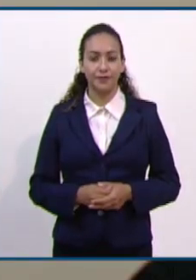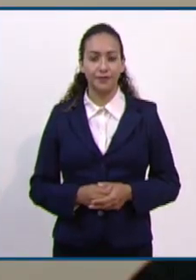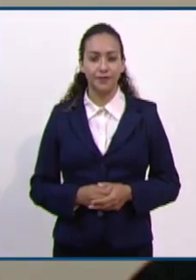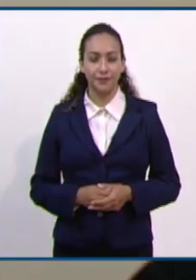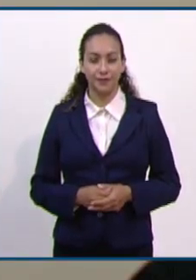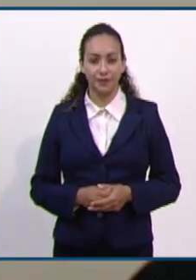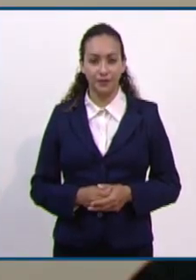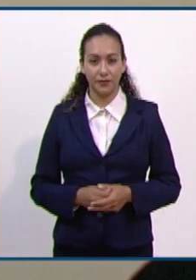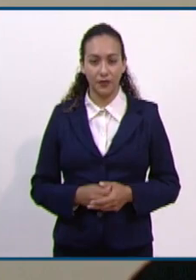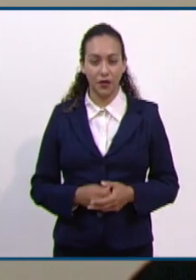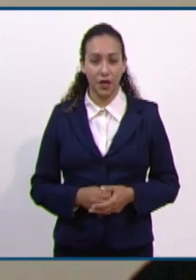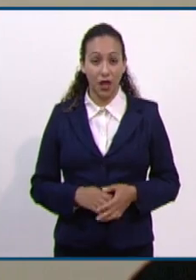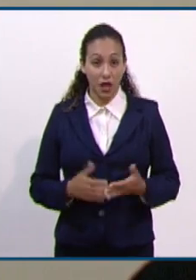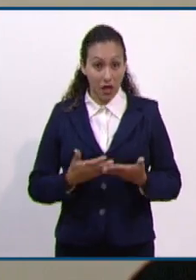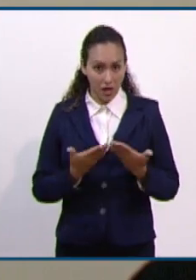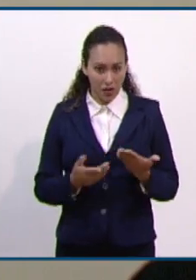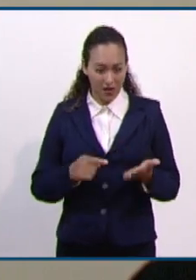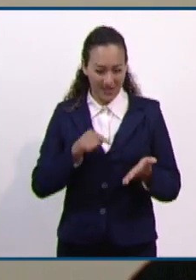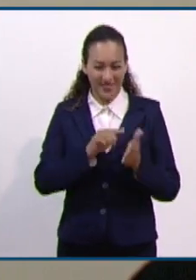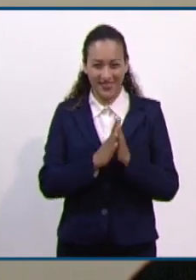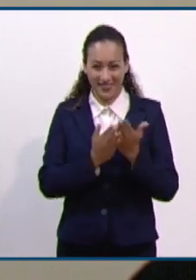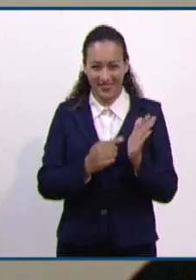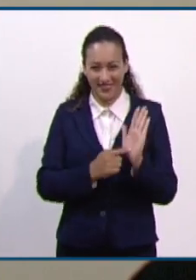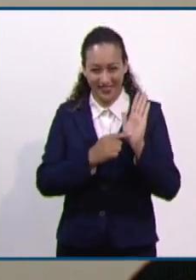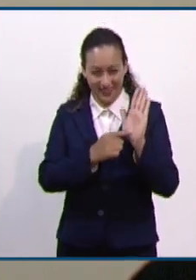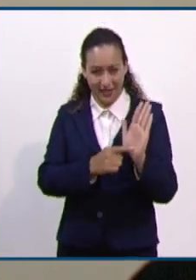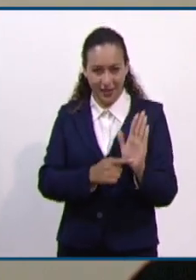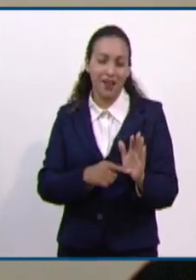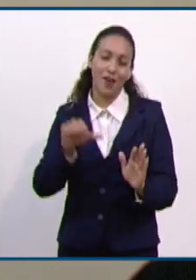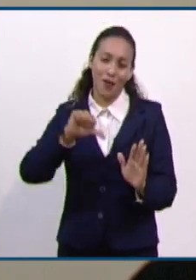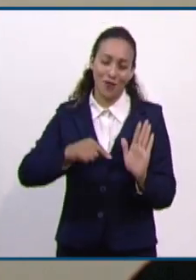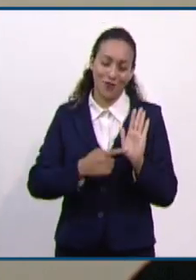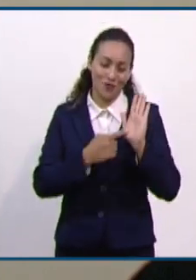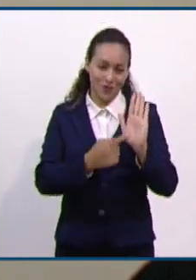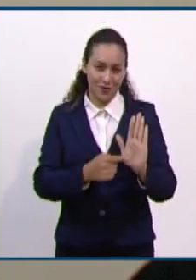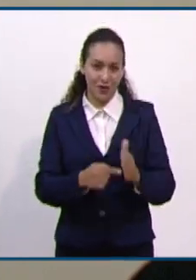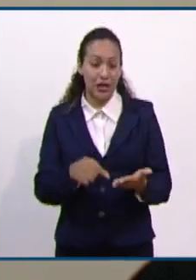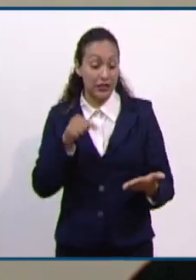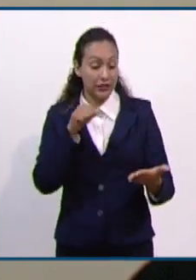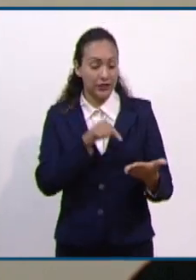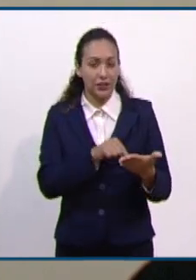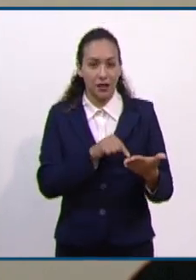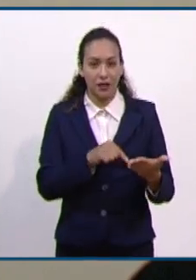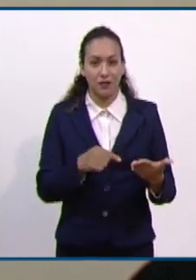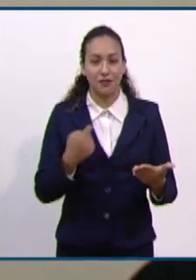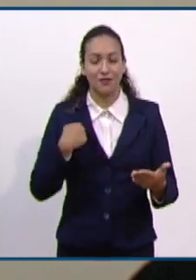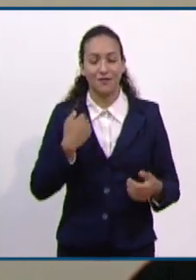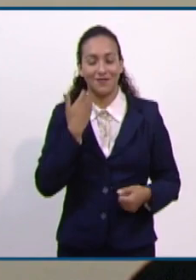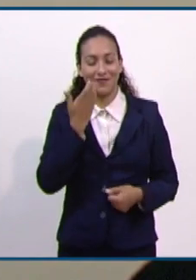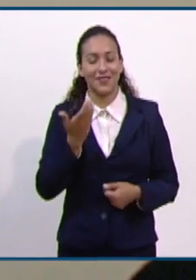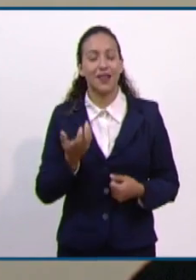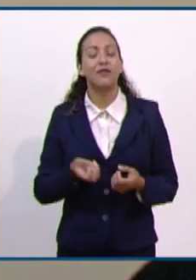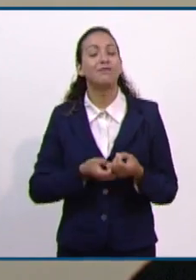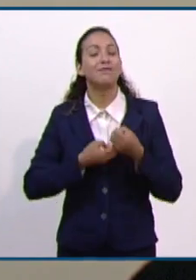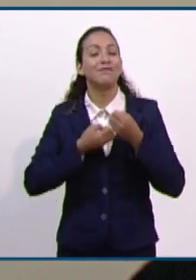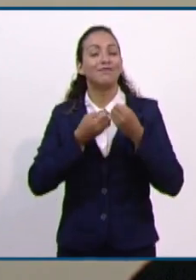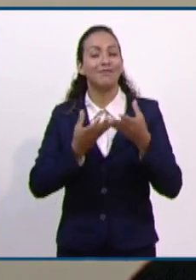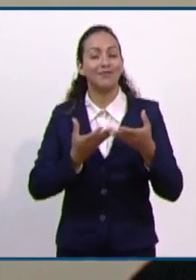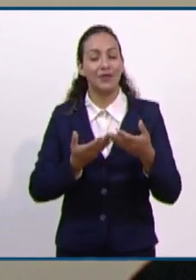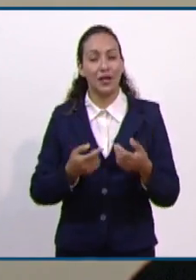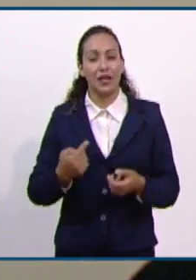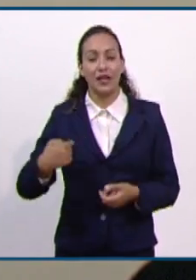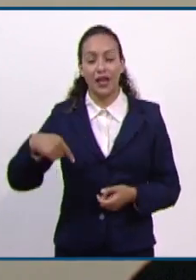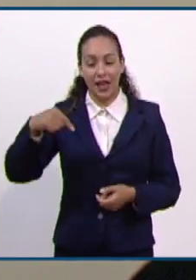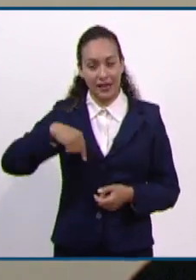En el contexto de la obra que hoy tenemos el honor de presentar, solo me queda expresar mi deseo de que